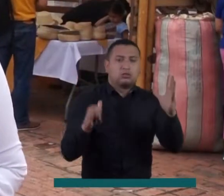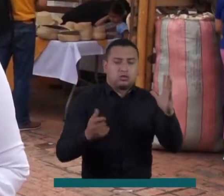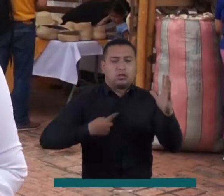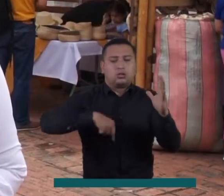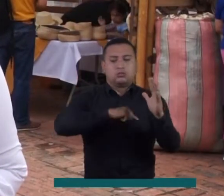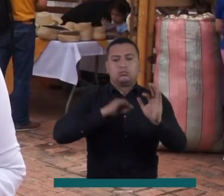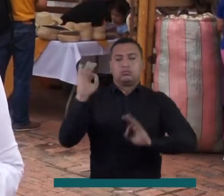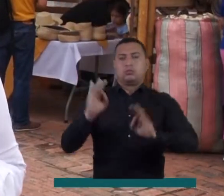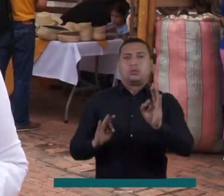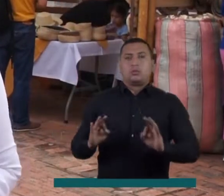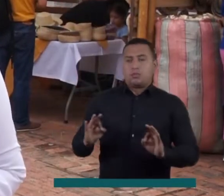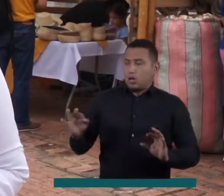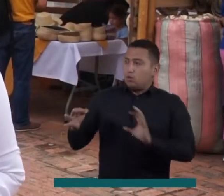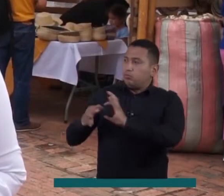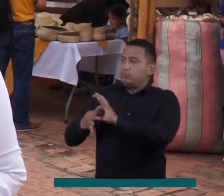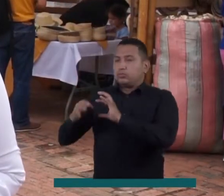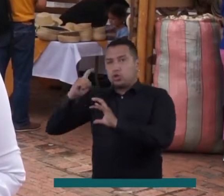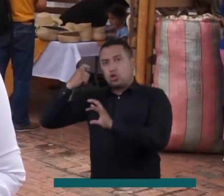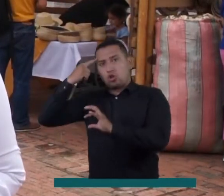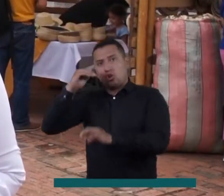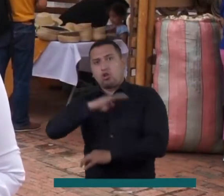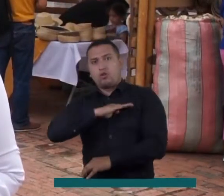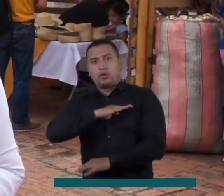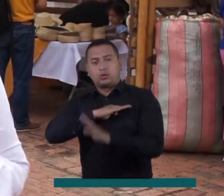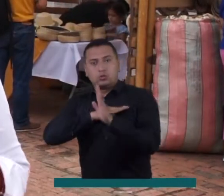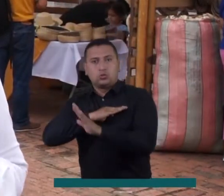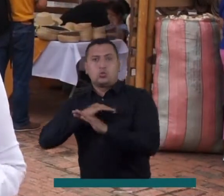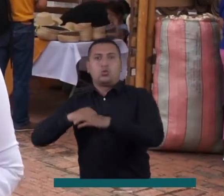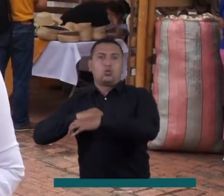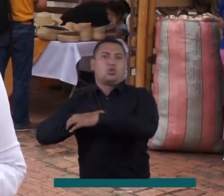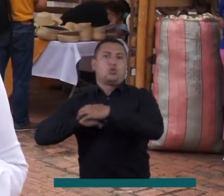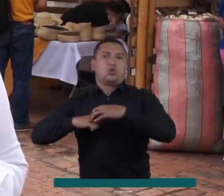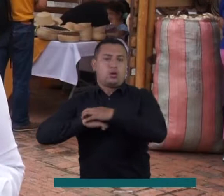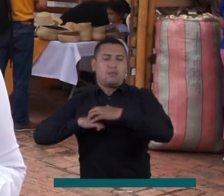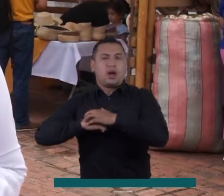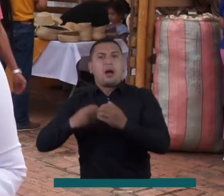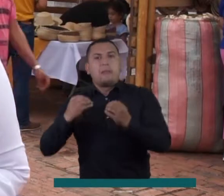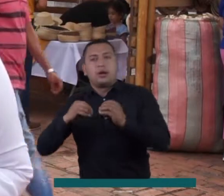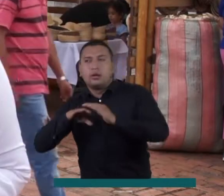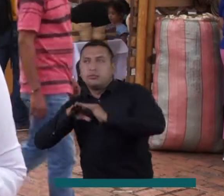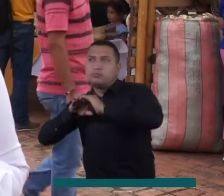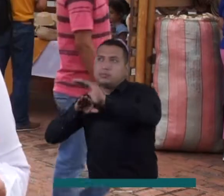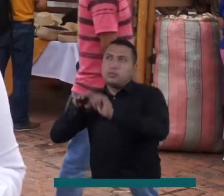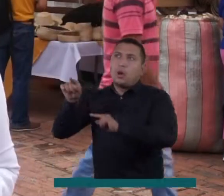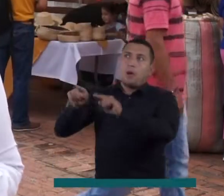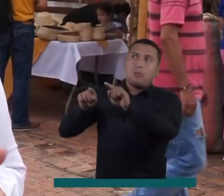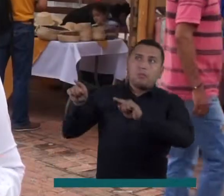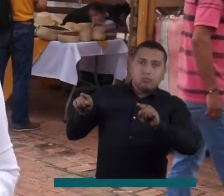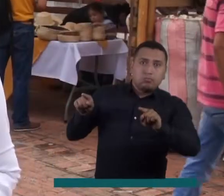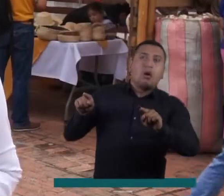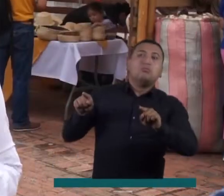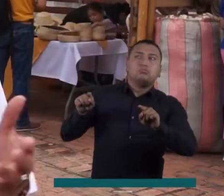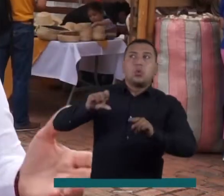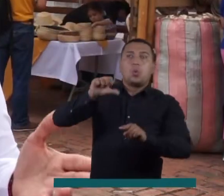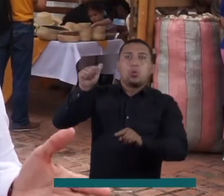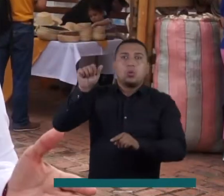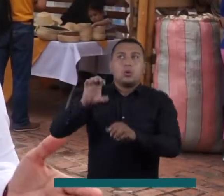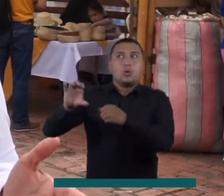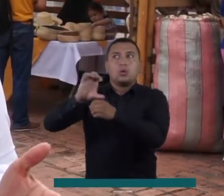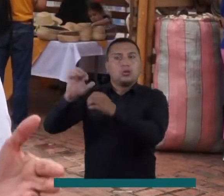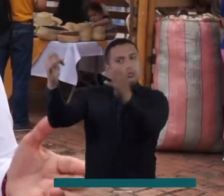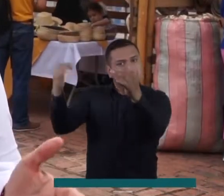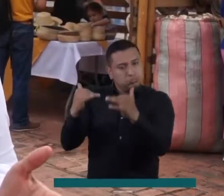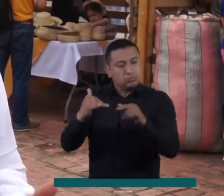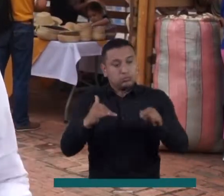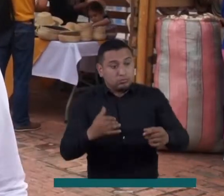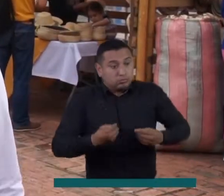hemos organizado desde la Gobernación del Tolima para invitar a todos visitantes y residentes a que